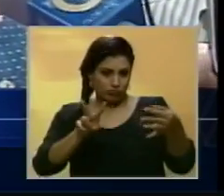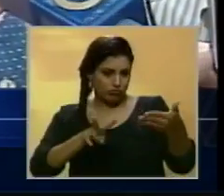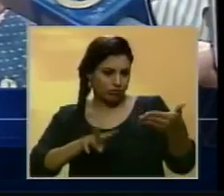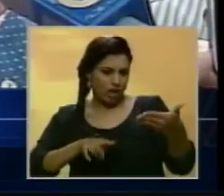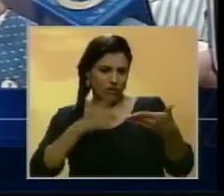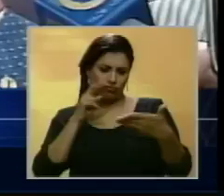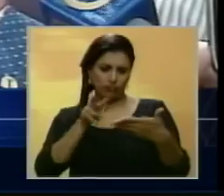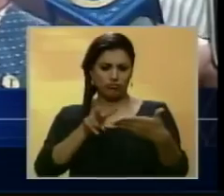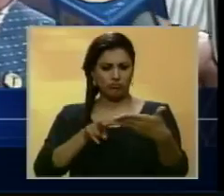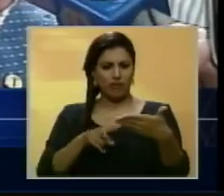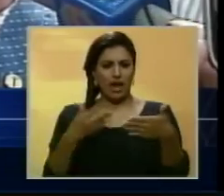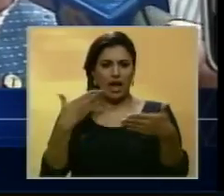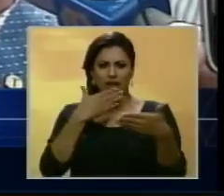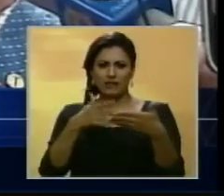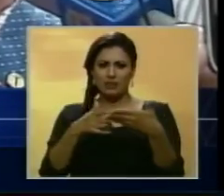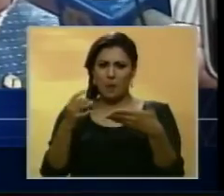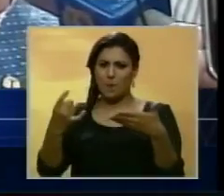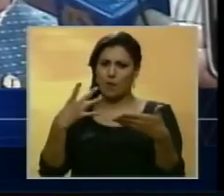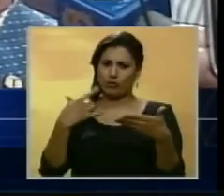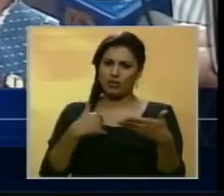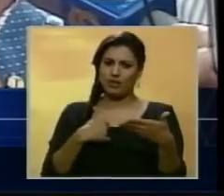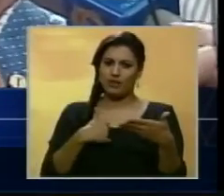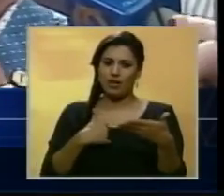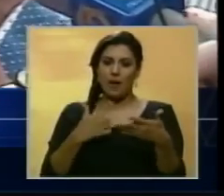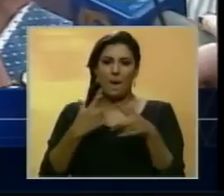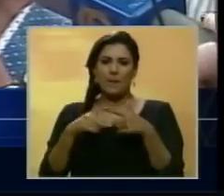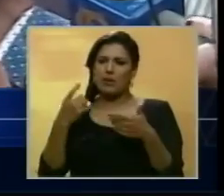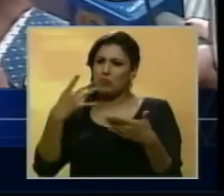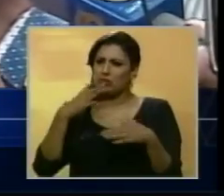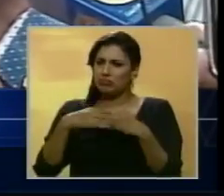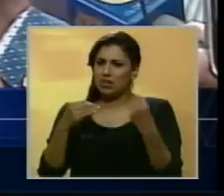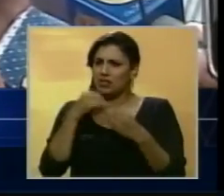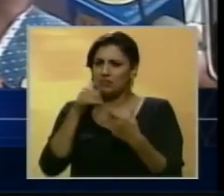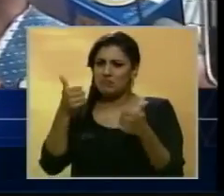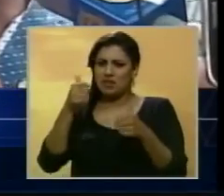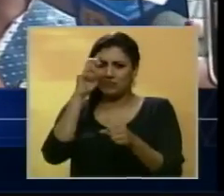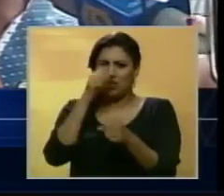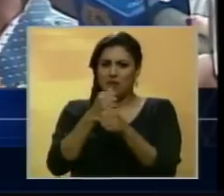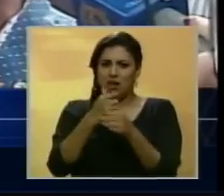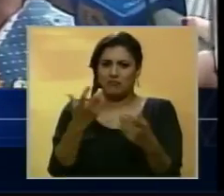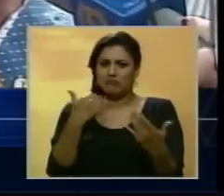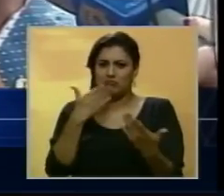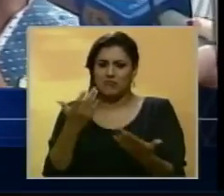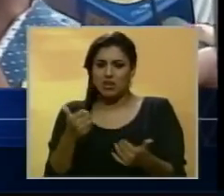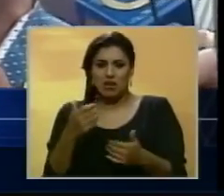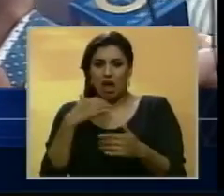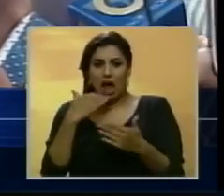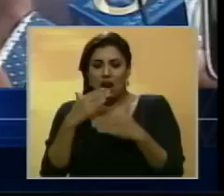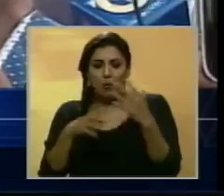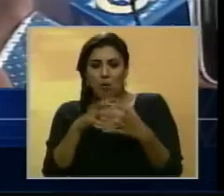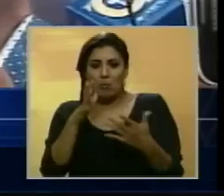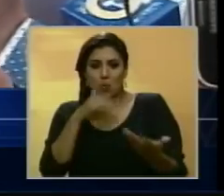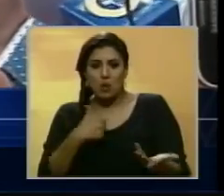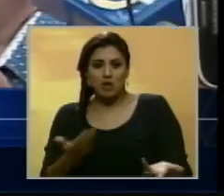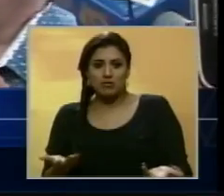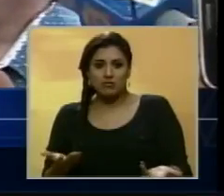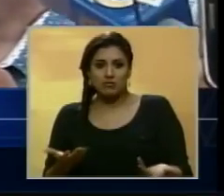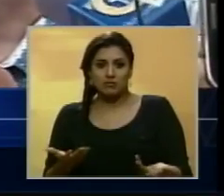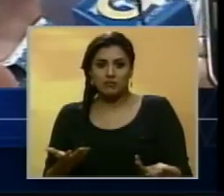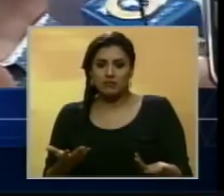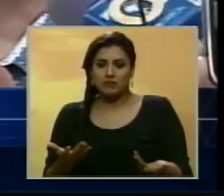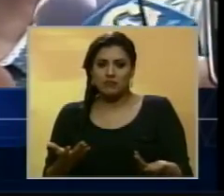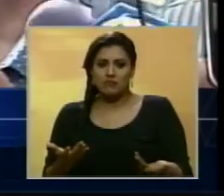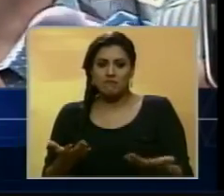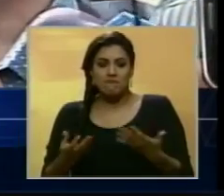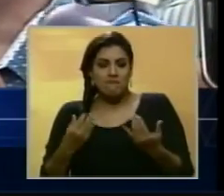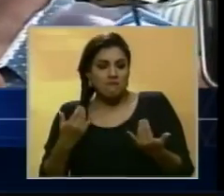leerlo, lo leo, veo que es la destitución, pero ¿cómo destitución si yo no tengo ningún procedimiento abierto? No me han abierto ningún procedimiento.